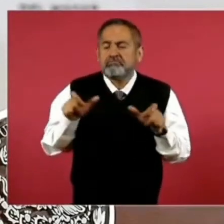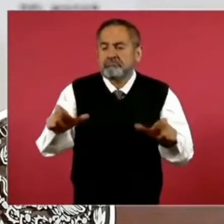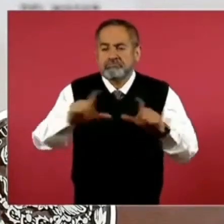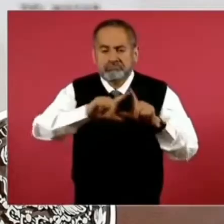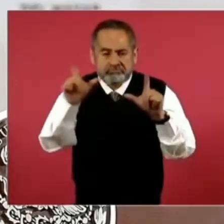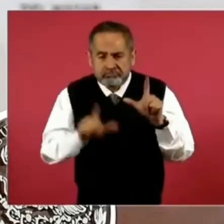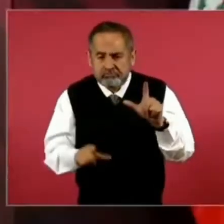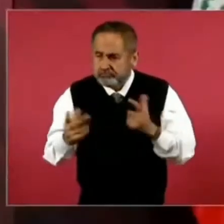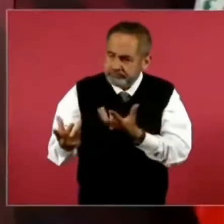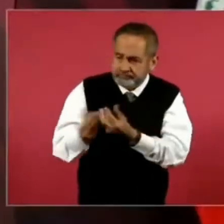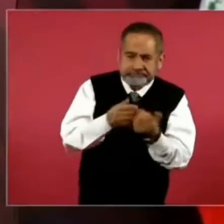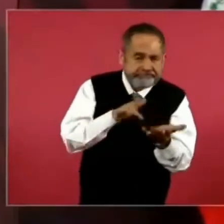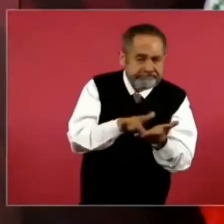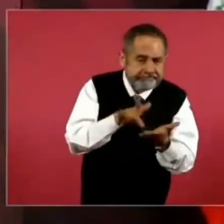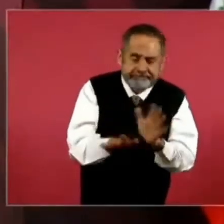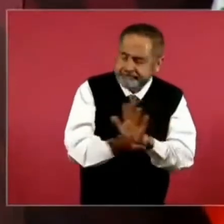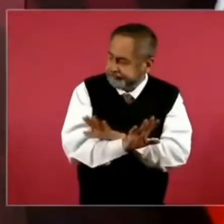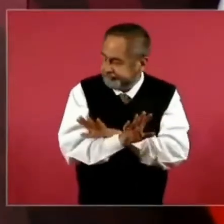Nacional.